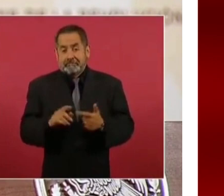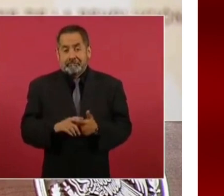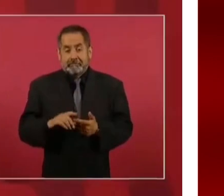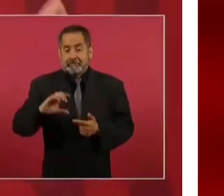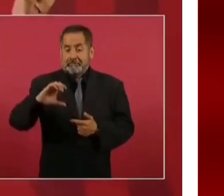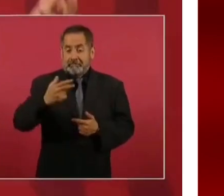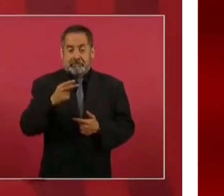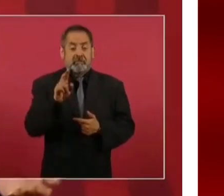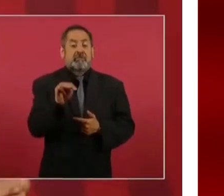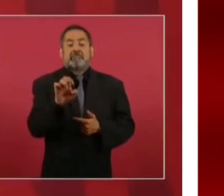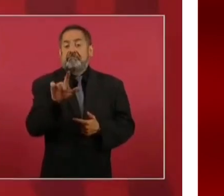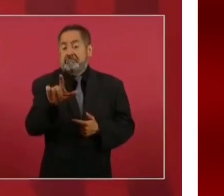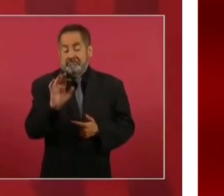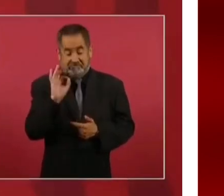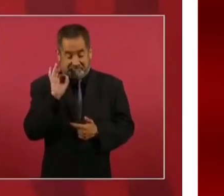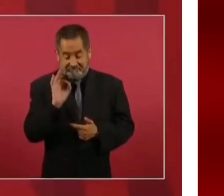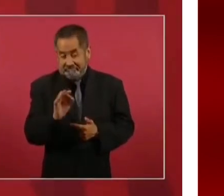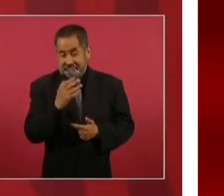Chumel, que es